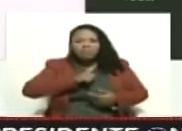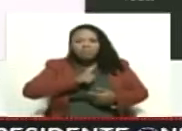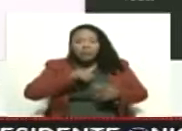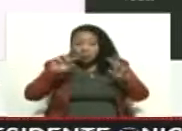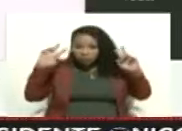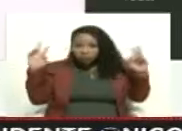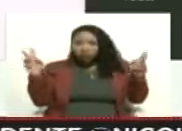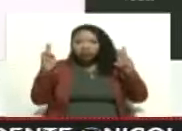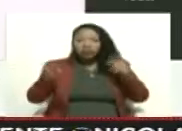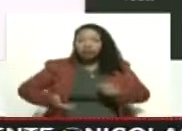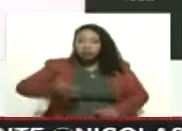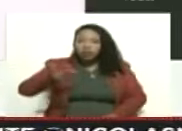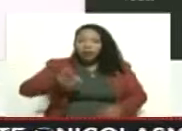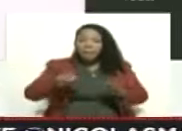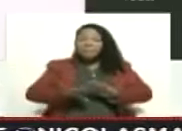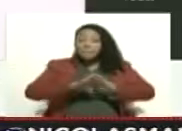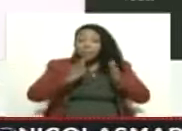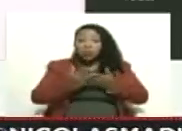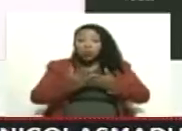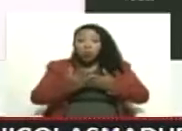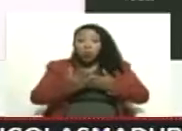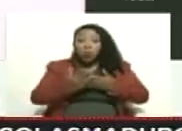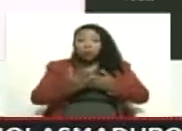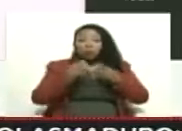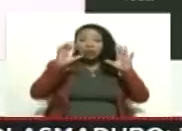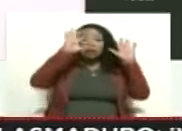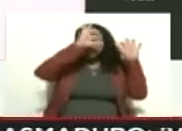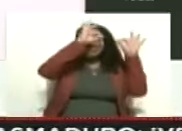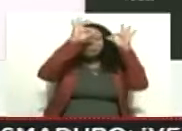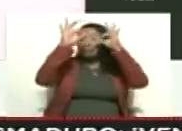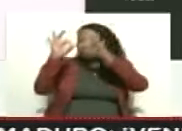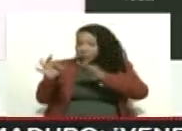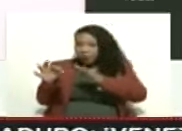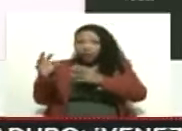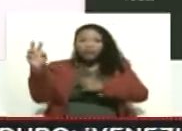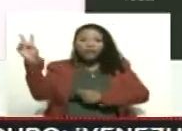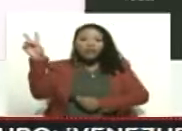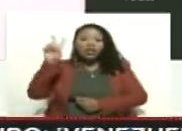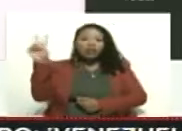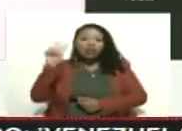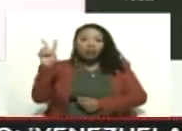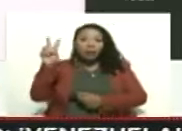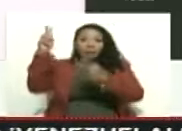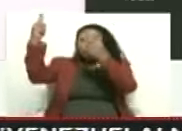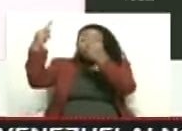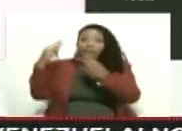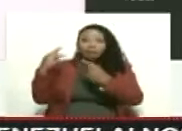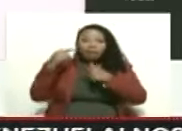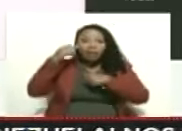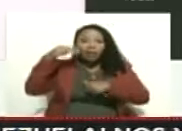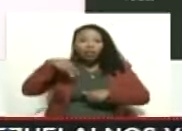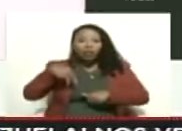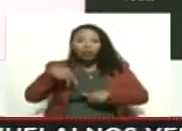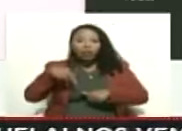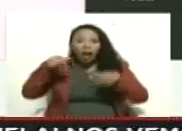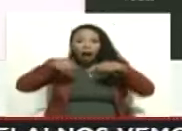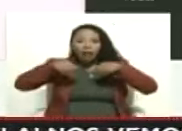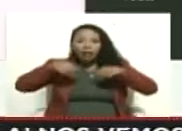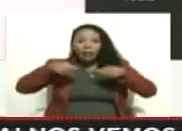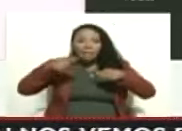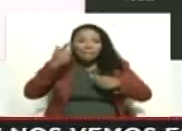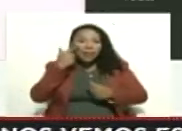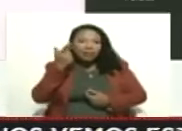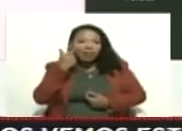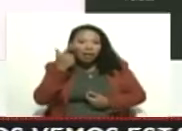Victoria el mundo tiene los ojos puestos sobre Venezuela en este instante tien sus ojos puestos sobre